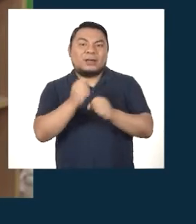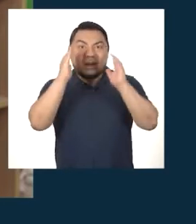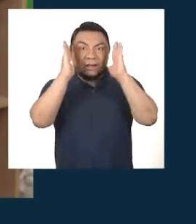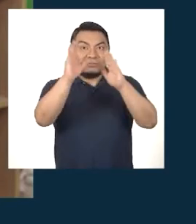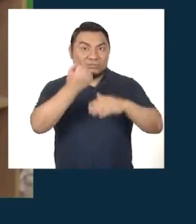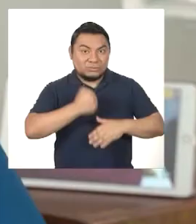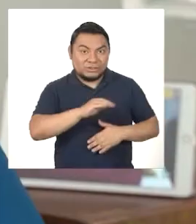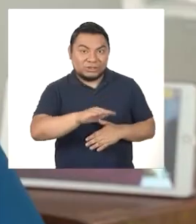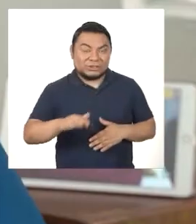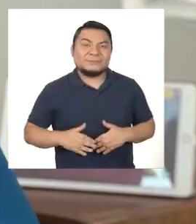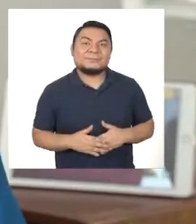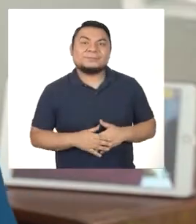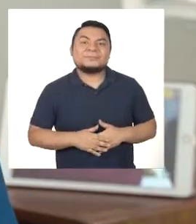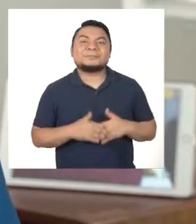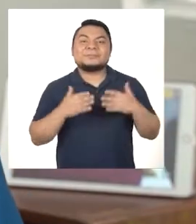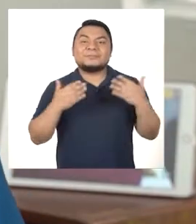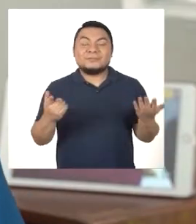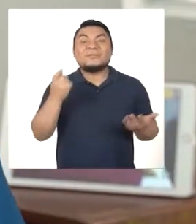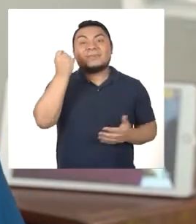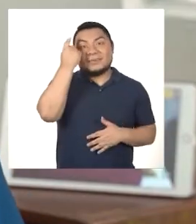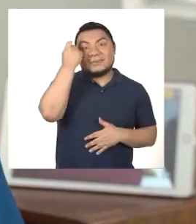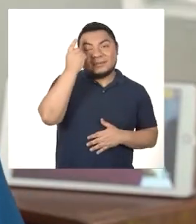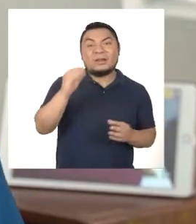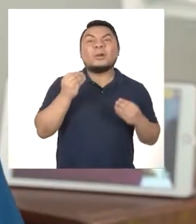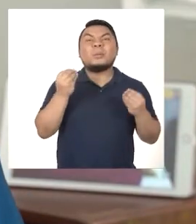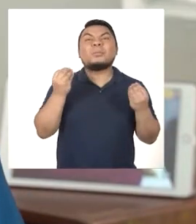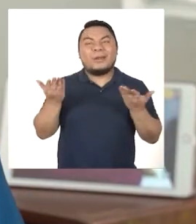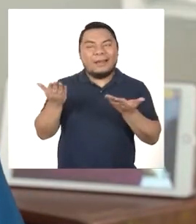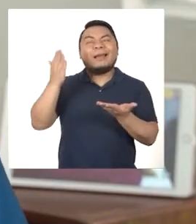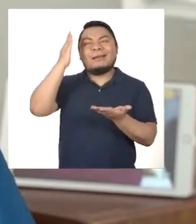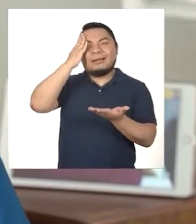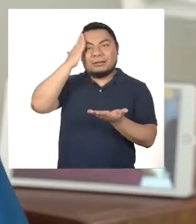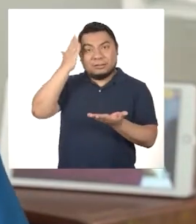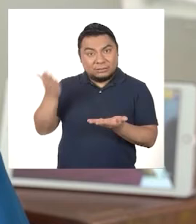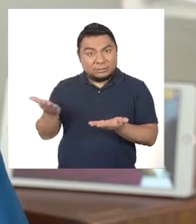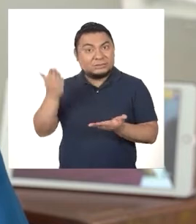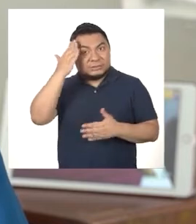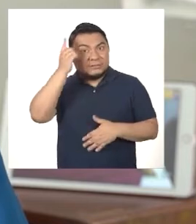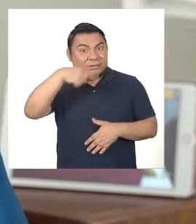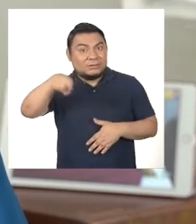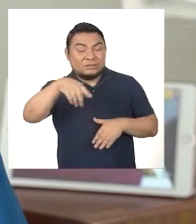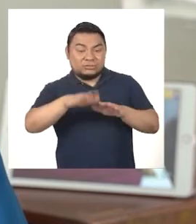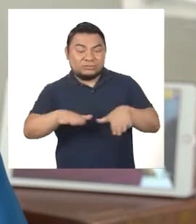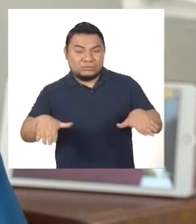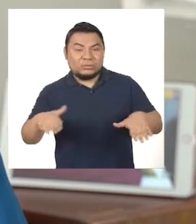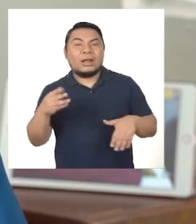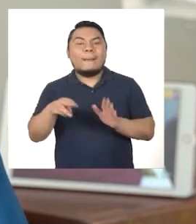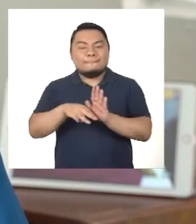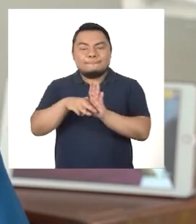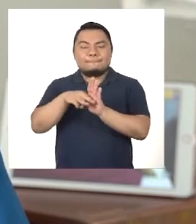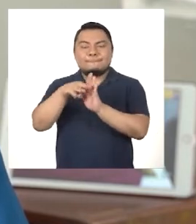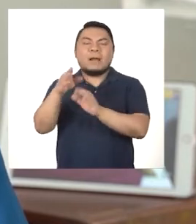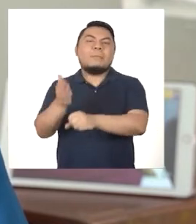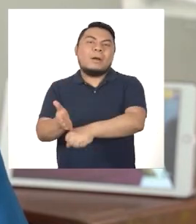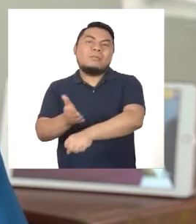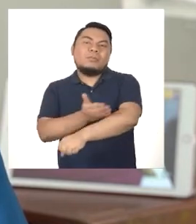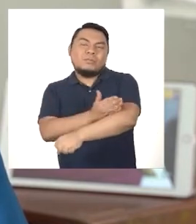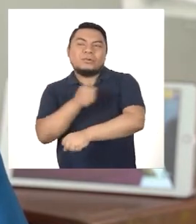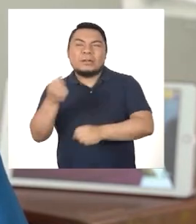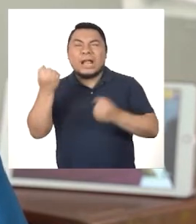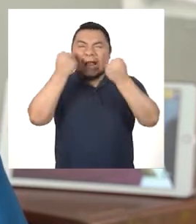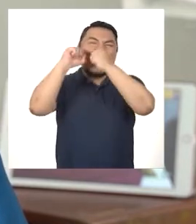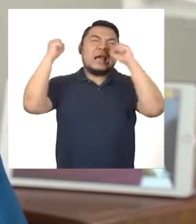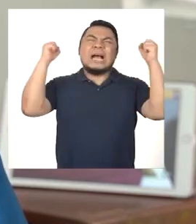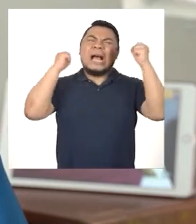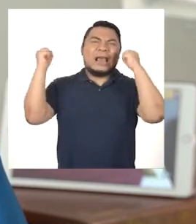atención a su niño. A pesar de que entendemos por qué sucede esto, que sabemos que los niños están madurando, que sabemos que las rabietas